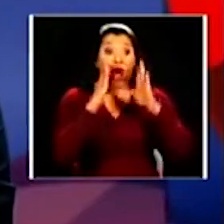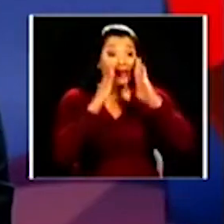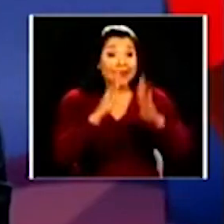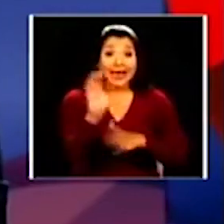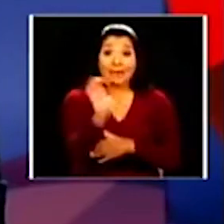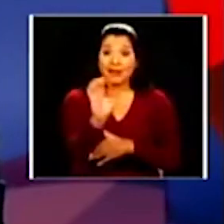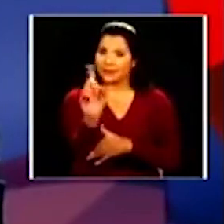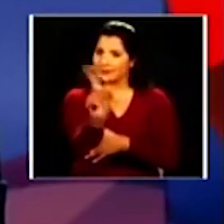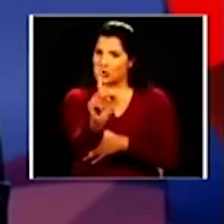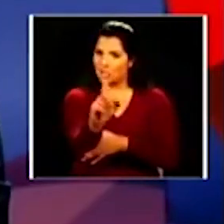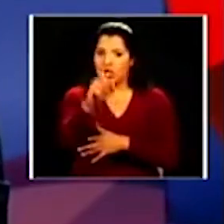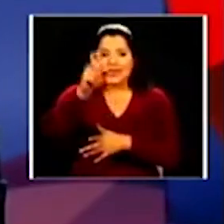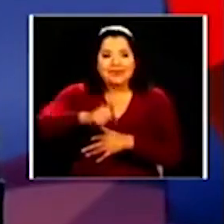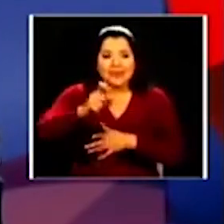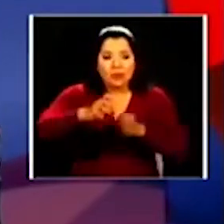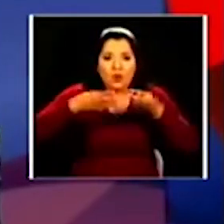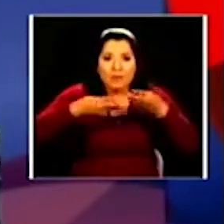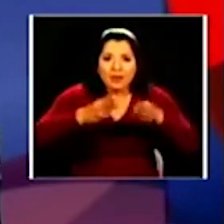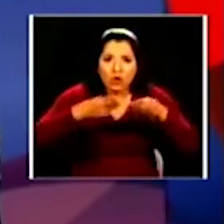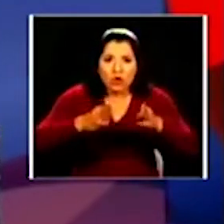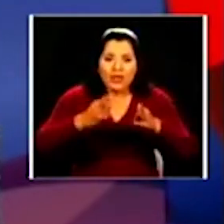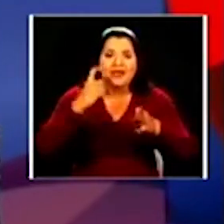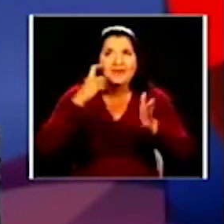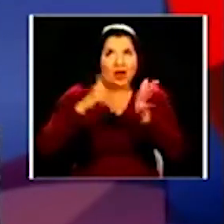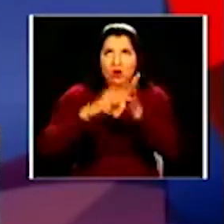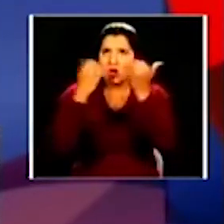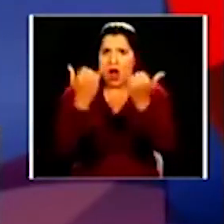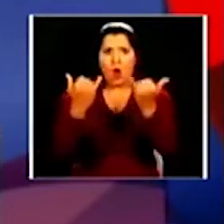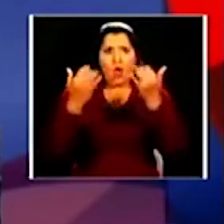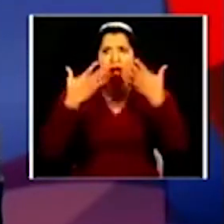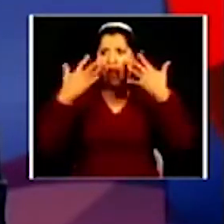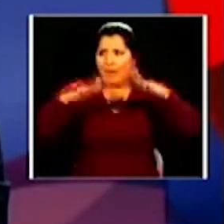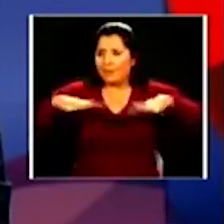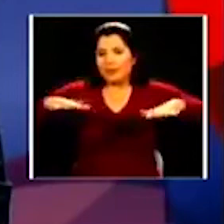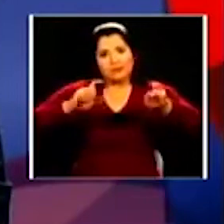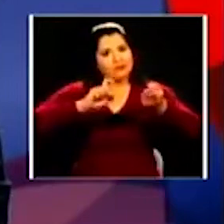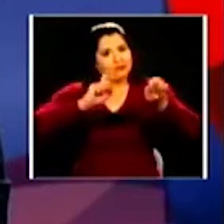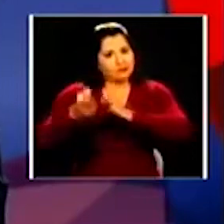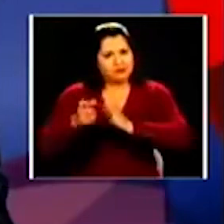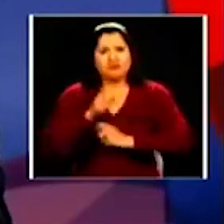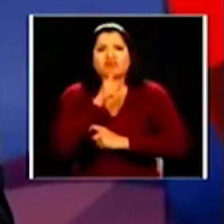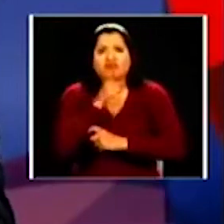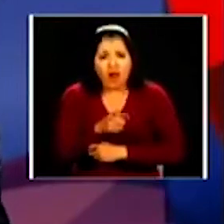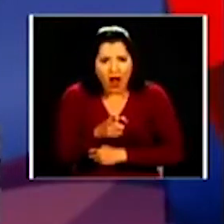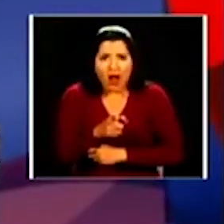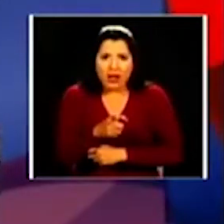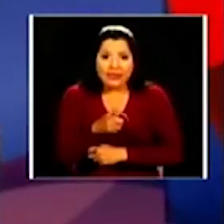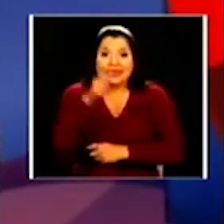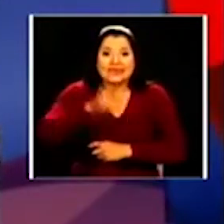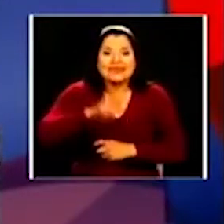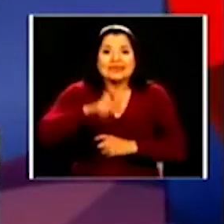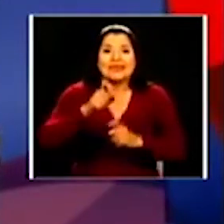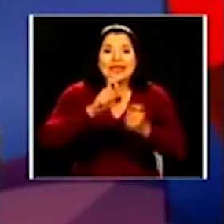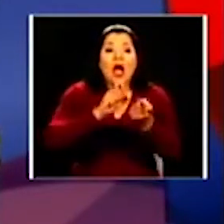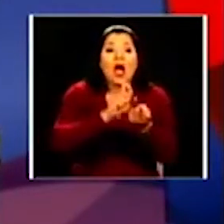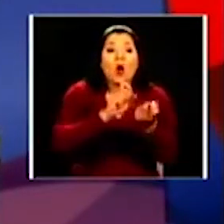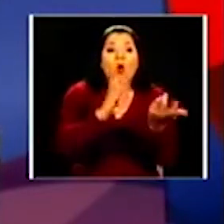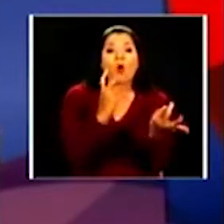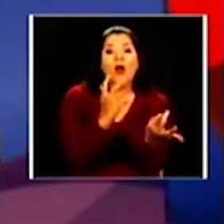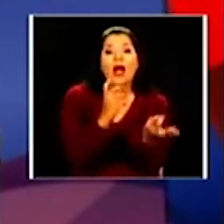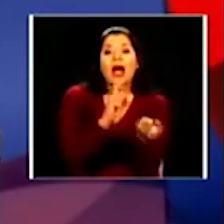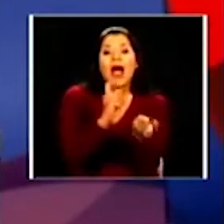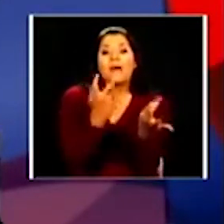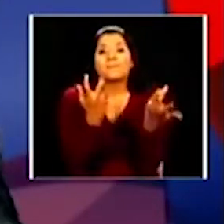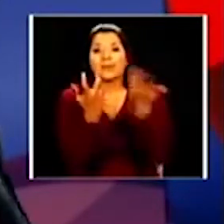pasar a un modelo que reconoce el cambio climático como una realidad y pasa a un modelo de adaptación al cambio climático, y